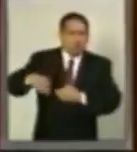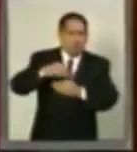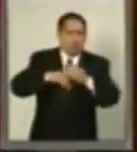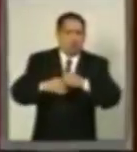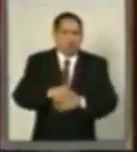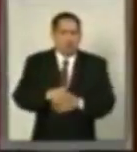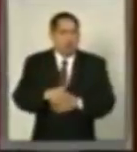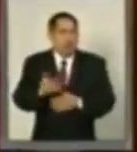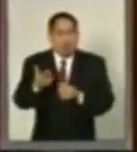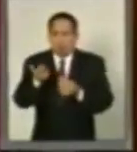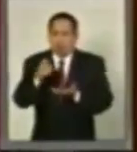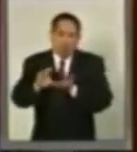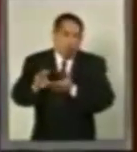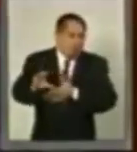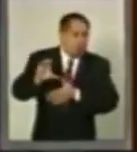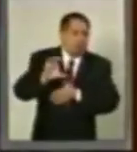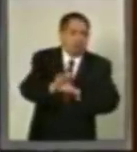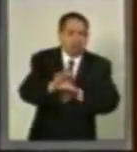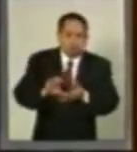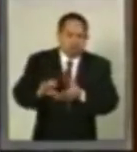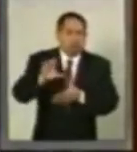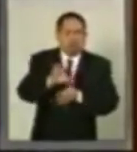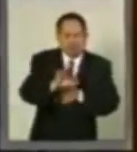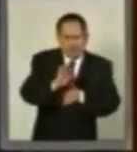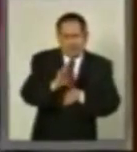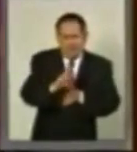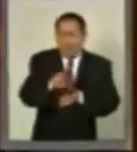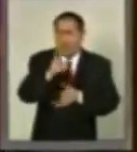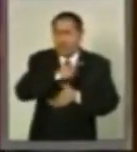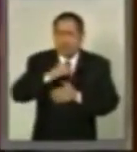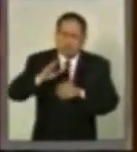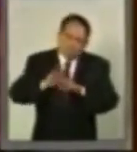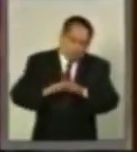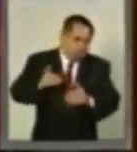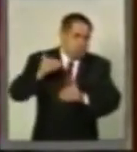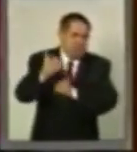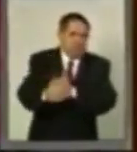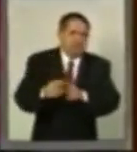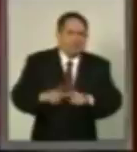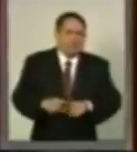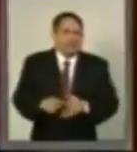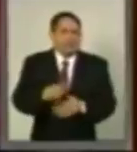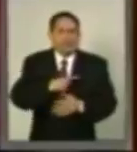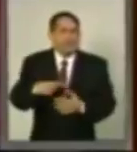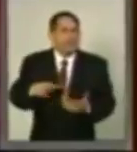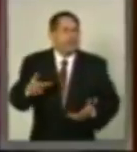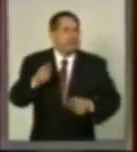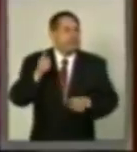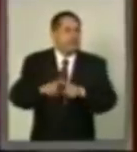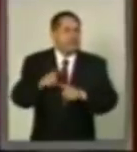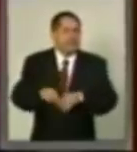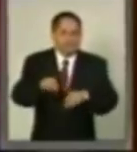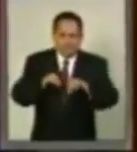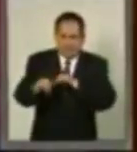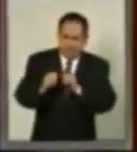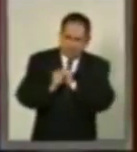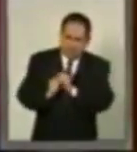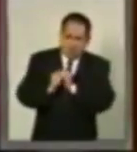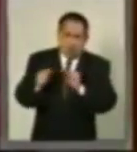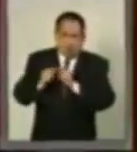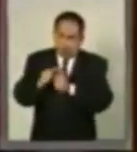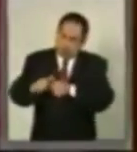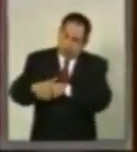ha invertido muchísimos recursos, pero tenemos que avanzar aún más. Tenemos que trabajar aún más desde lo